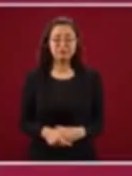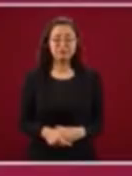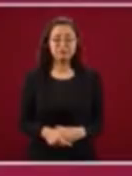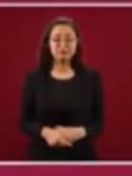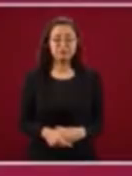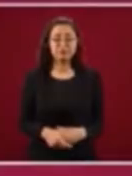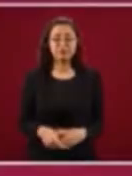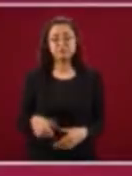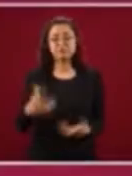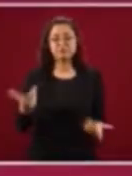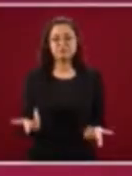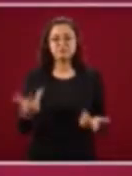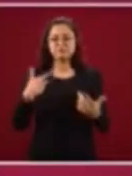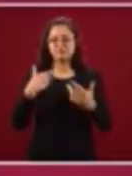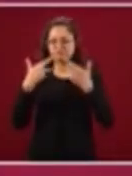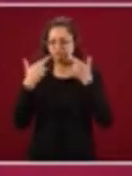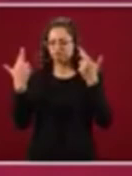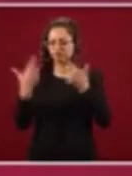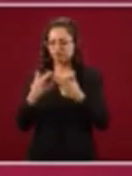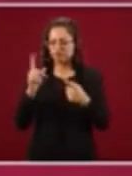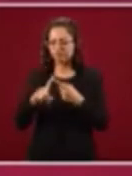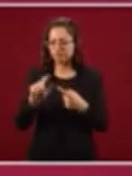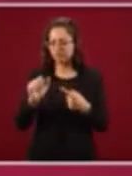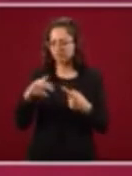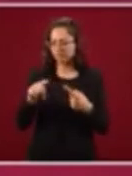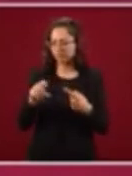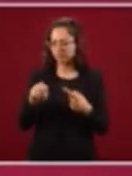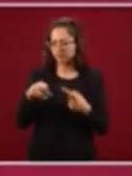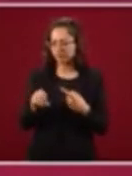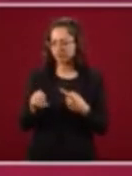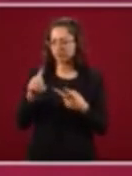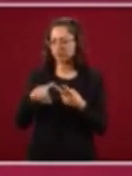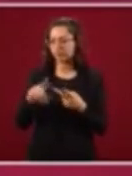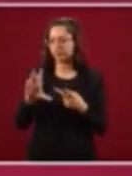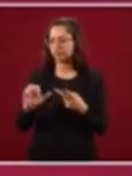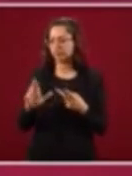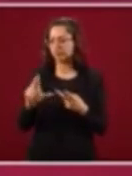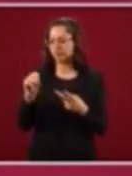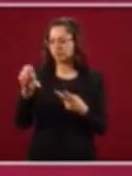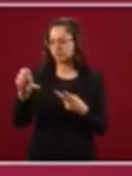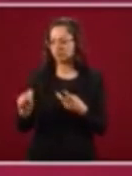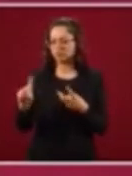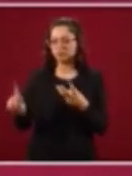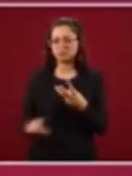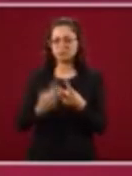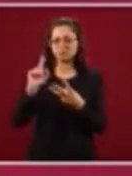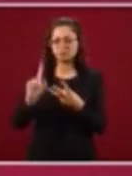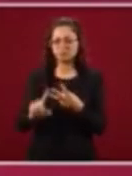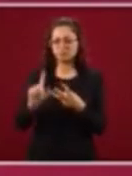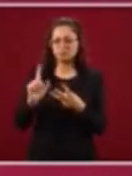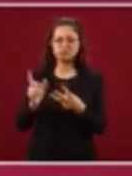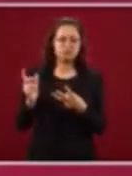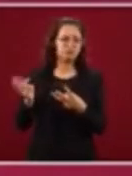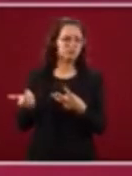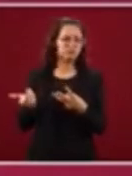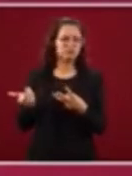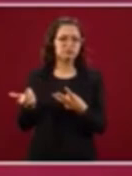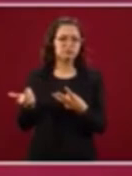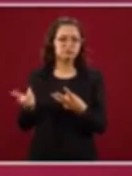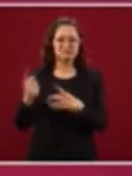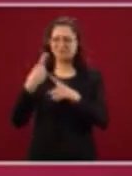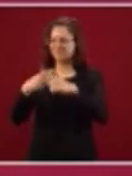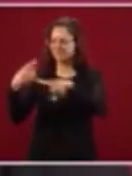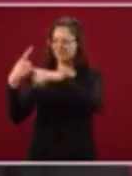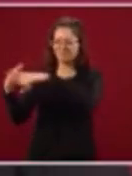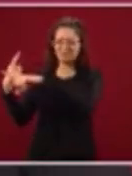me reuní con Antonio del Valle, me reuní con Carlos Salazar, me he reunido con